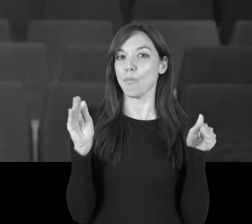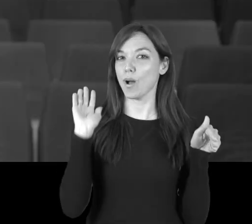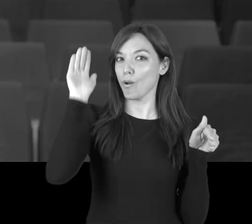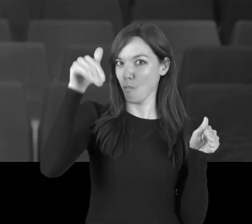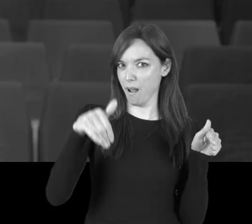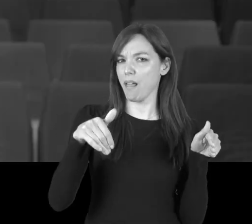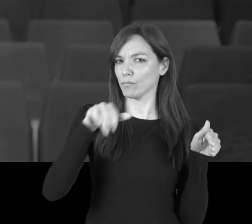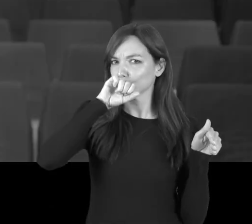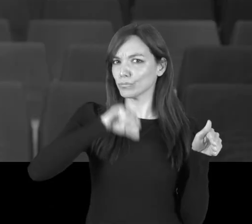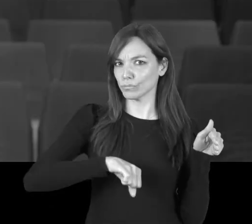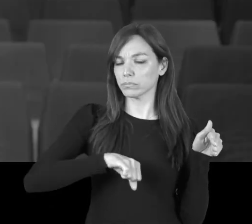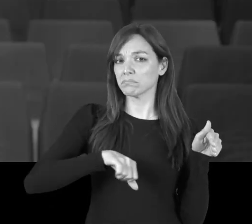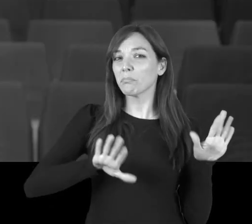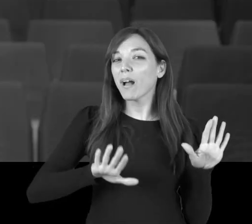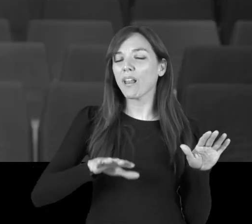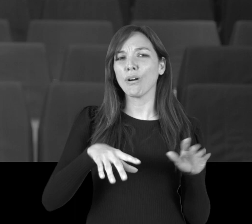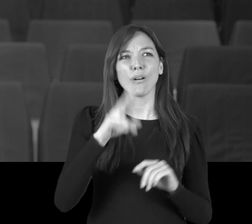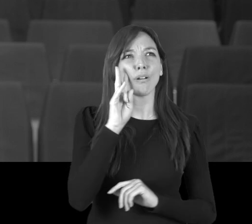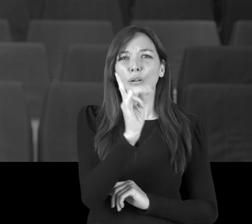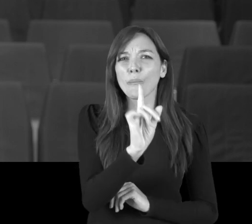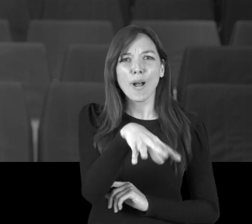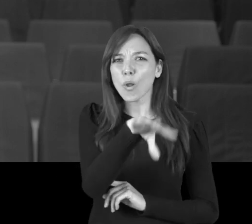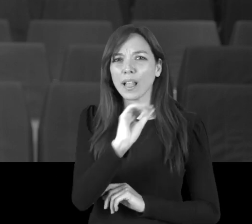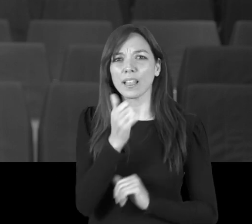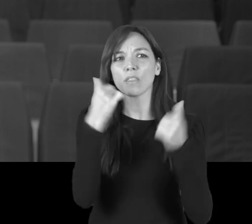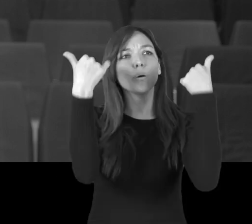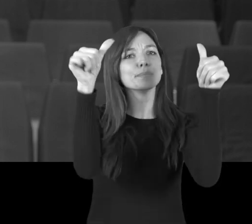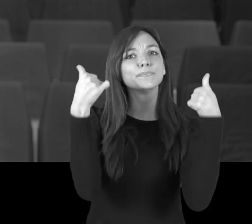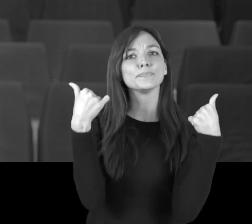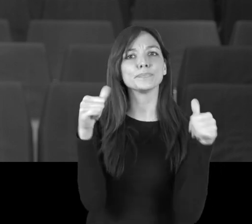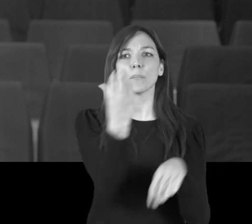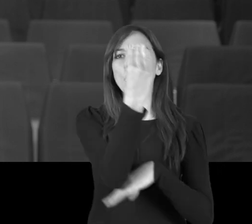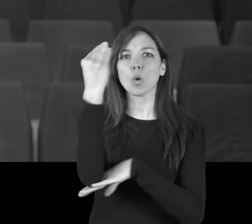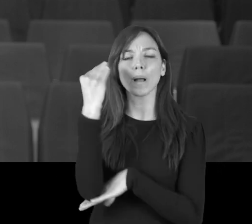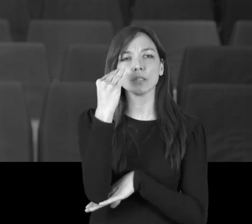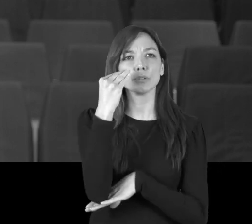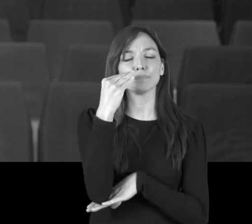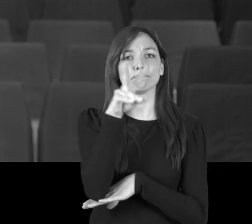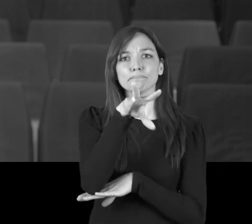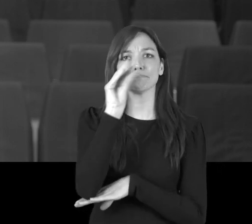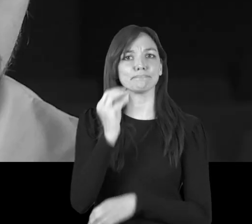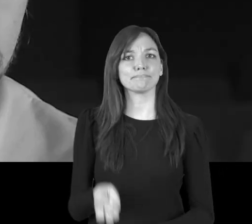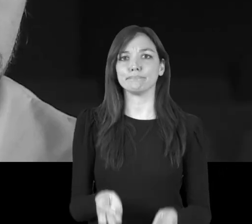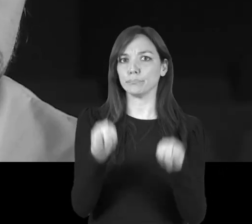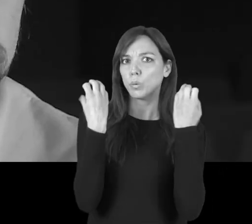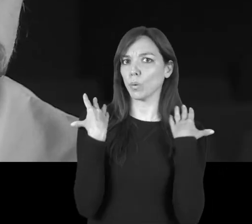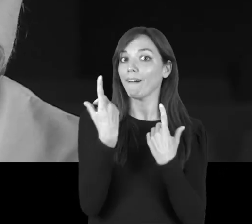gusta la época romana, no lo veo, no lo entiendo, los carteles de los